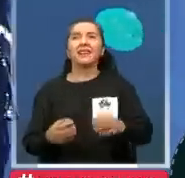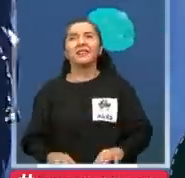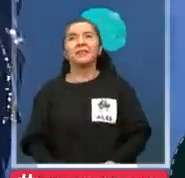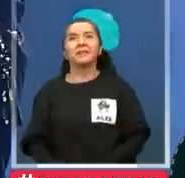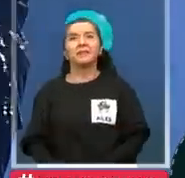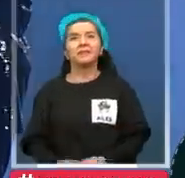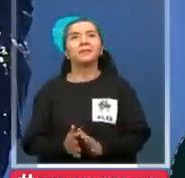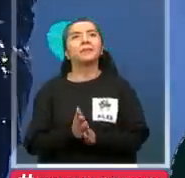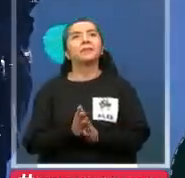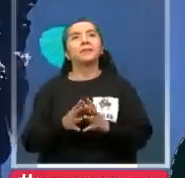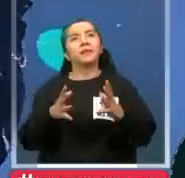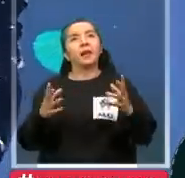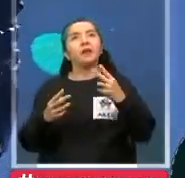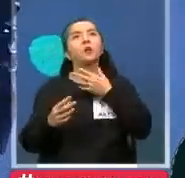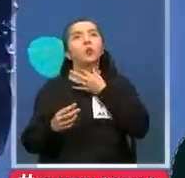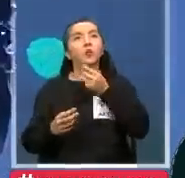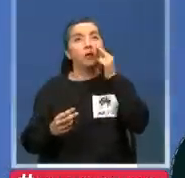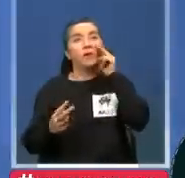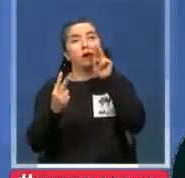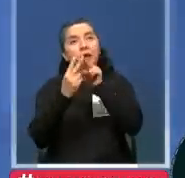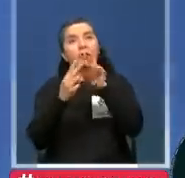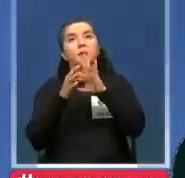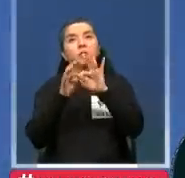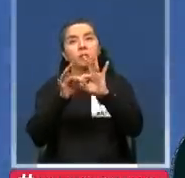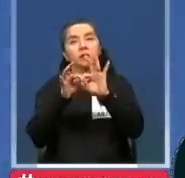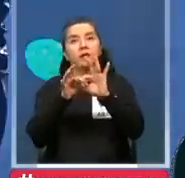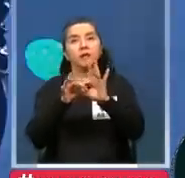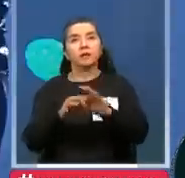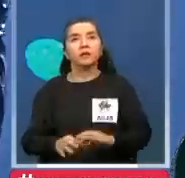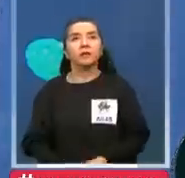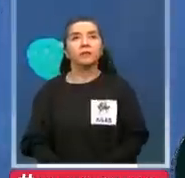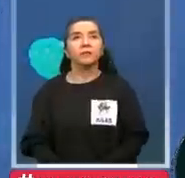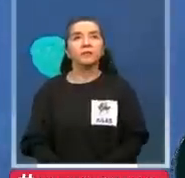Lindo verte, Mario. Muchas gracias.